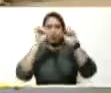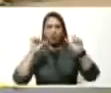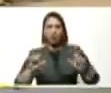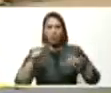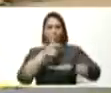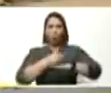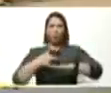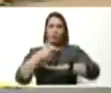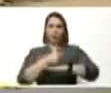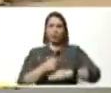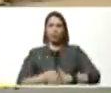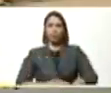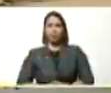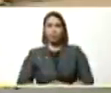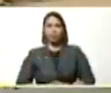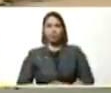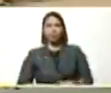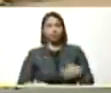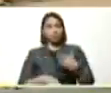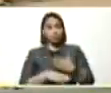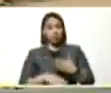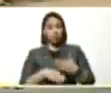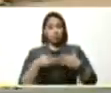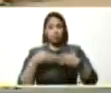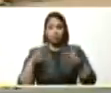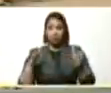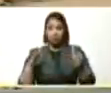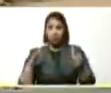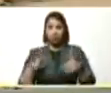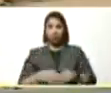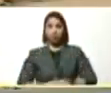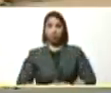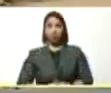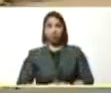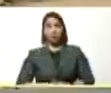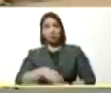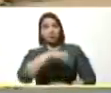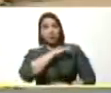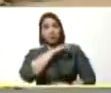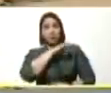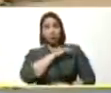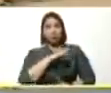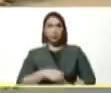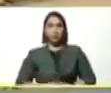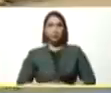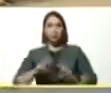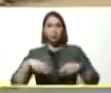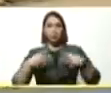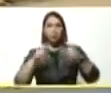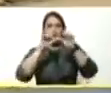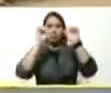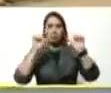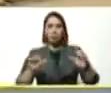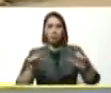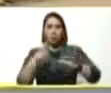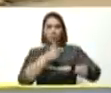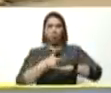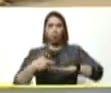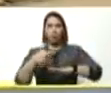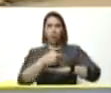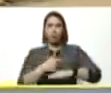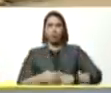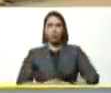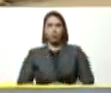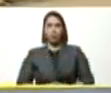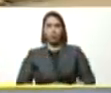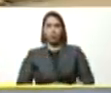gobierno que voy a inaugurar en enero, un nuevo sistema de gobierno para